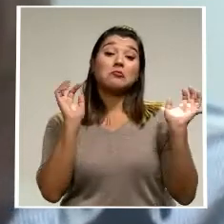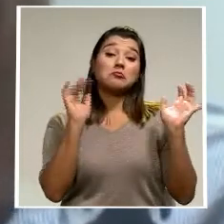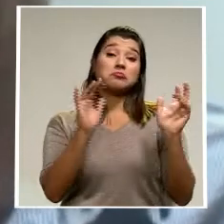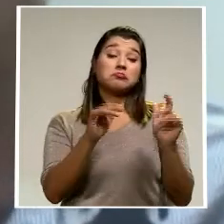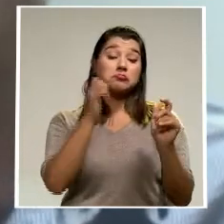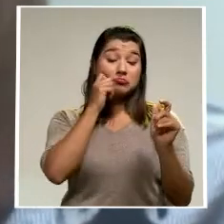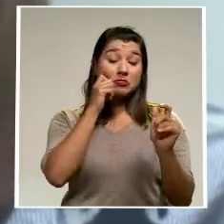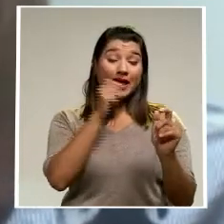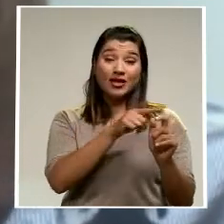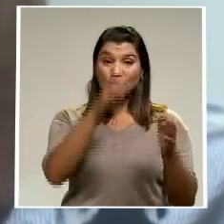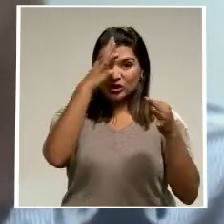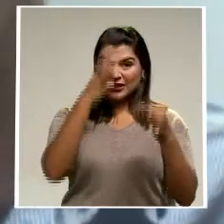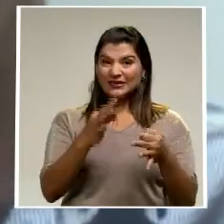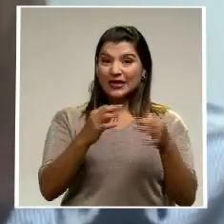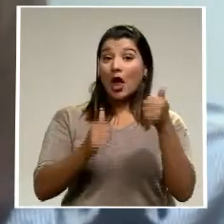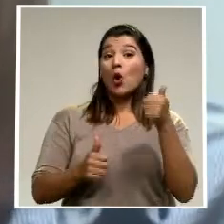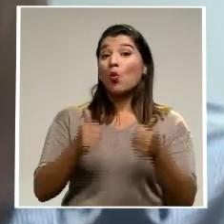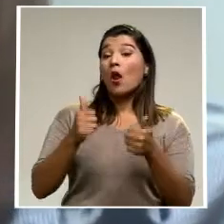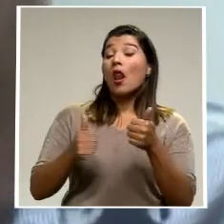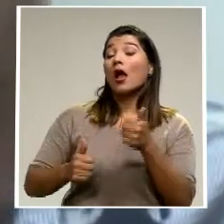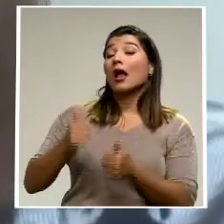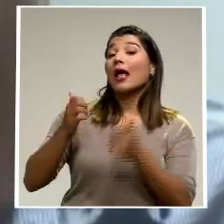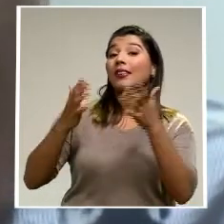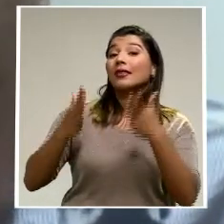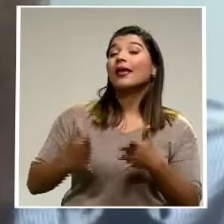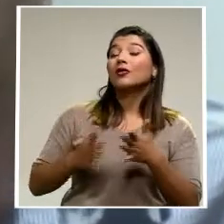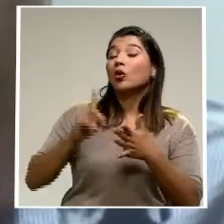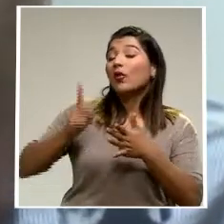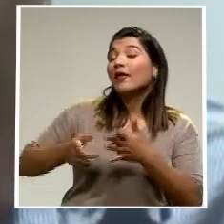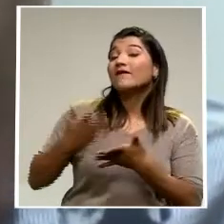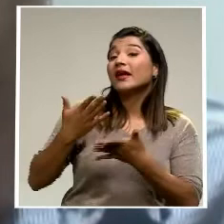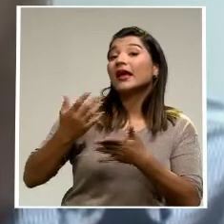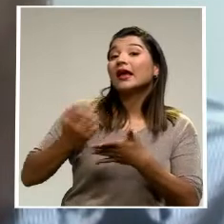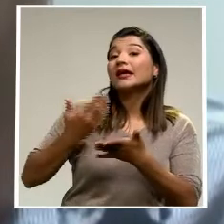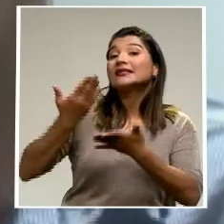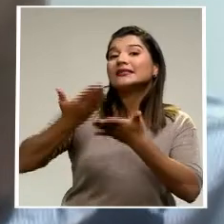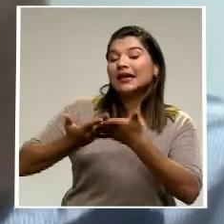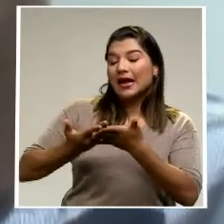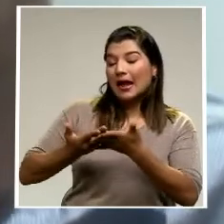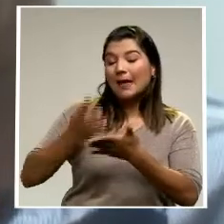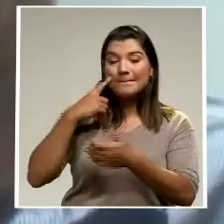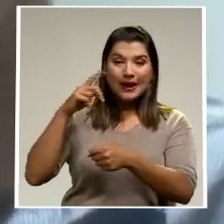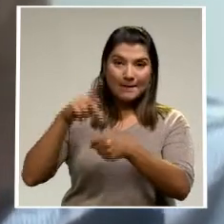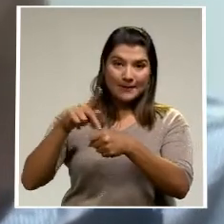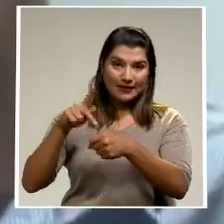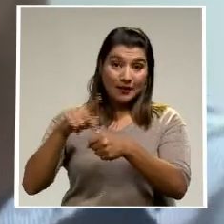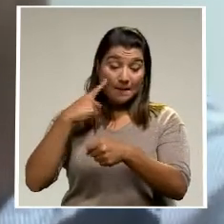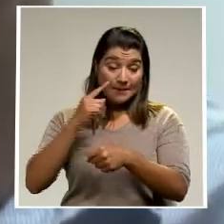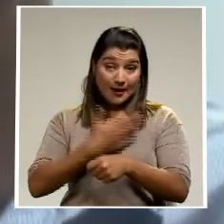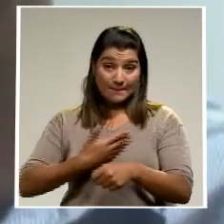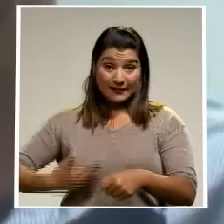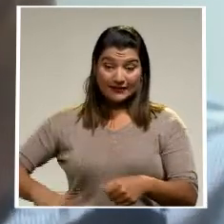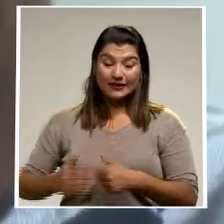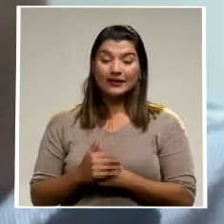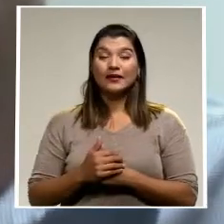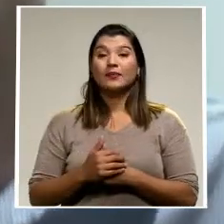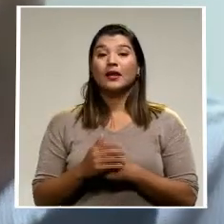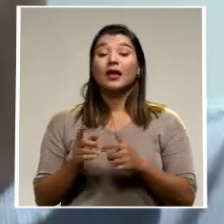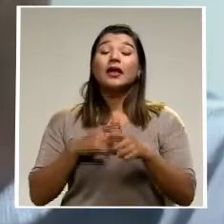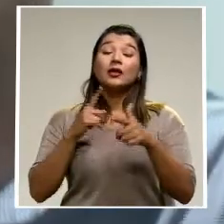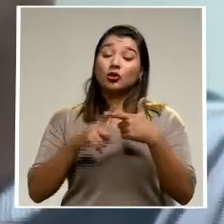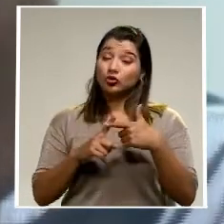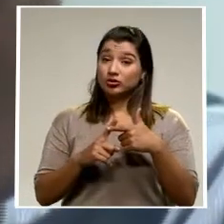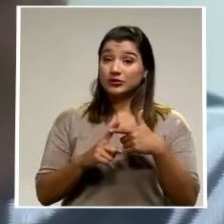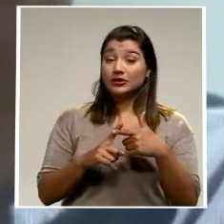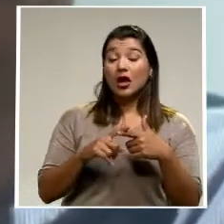la candidatura que debería llegar a, digamos, a ofrecerse por parte del Partido de Liberación Nacional. O sea, que sea por la vía